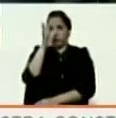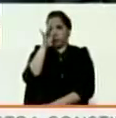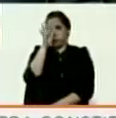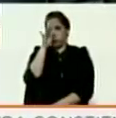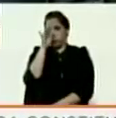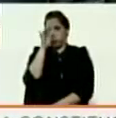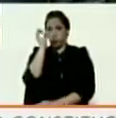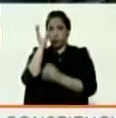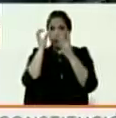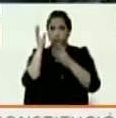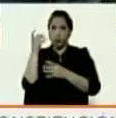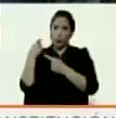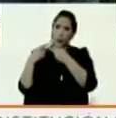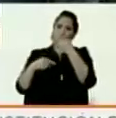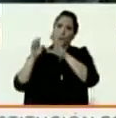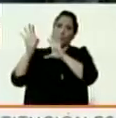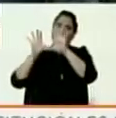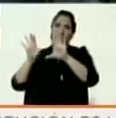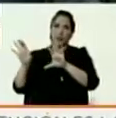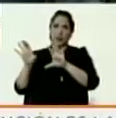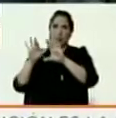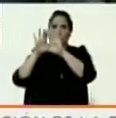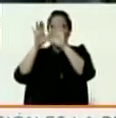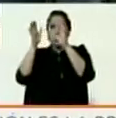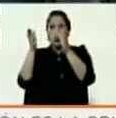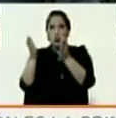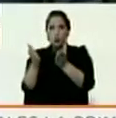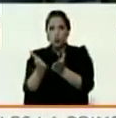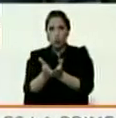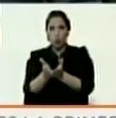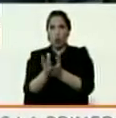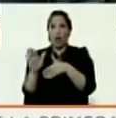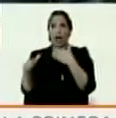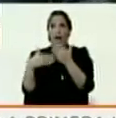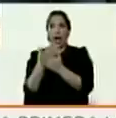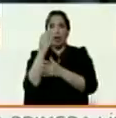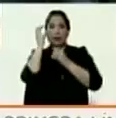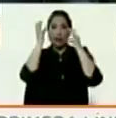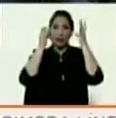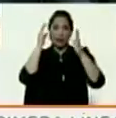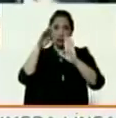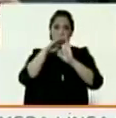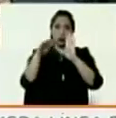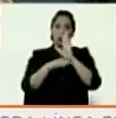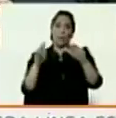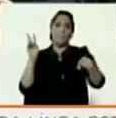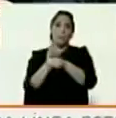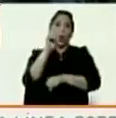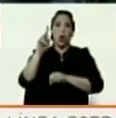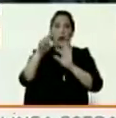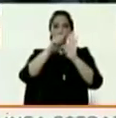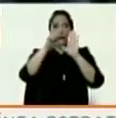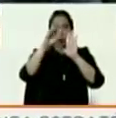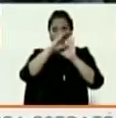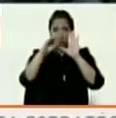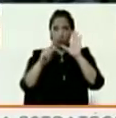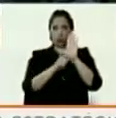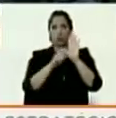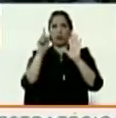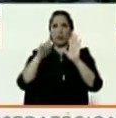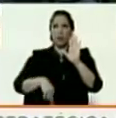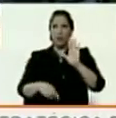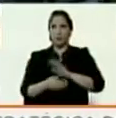en muchísimos países del mundo, hasta la creación de estatutos que violan la Constitución y derogan la